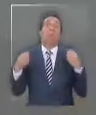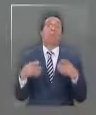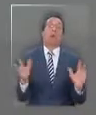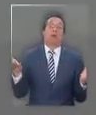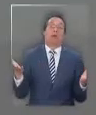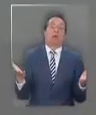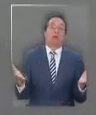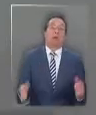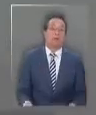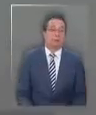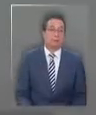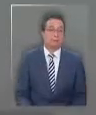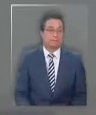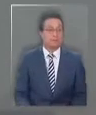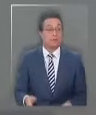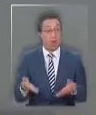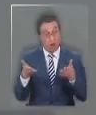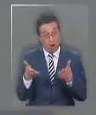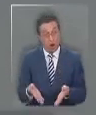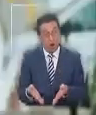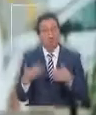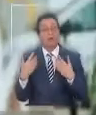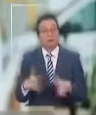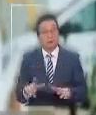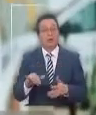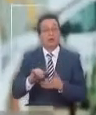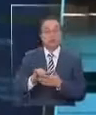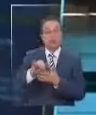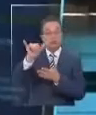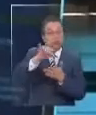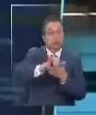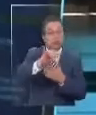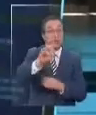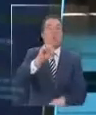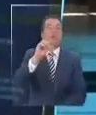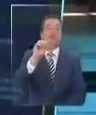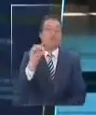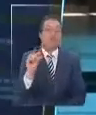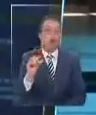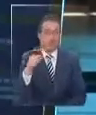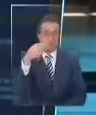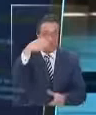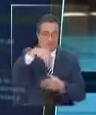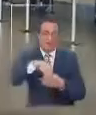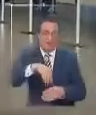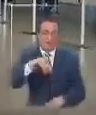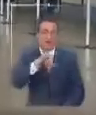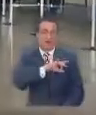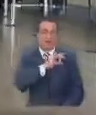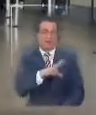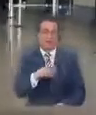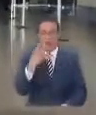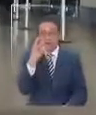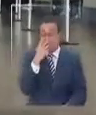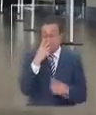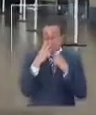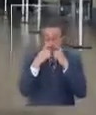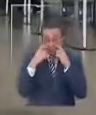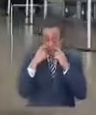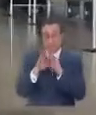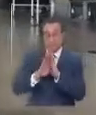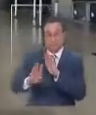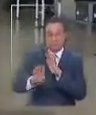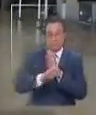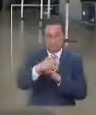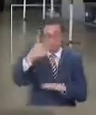de nada. Hoy se mantiene operativo un número muy bajo de vuelos domésticos, donde las mascarillas, el distanciamiento y el control